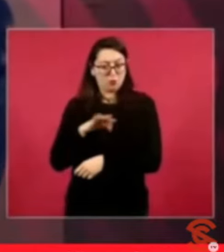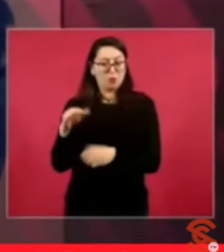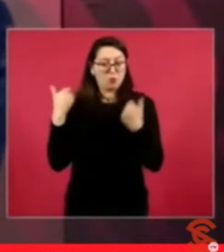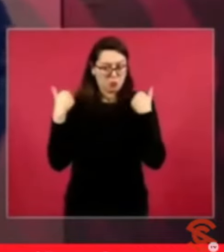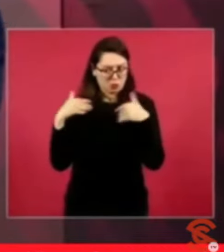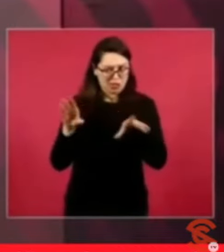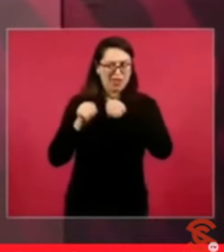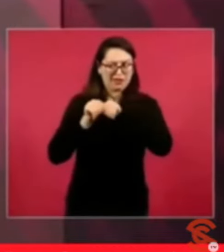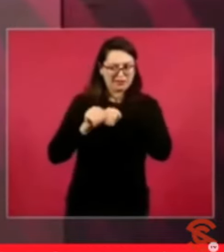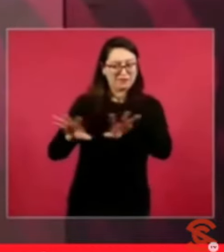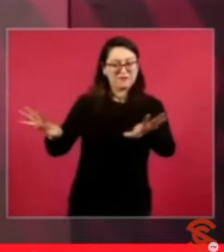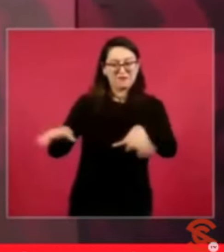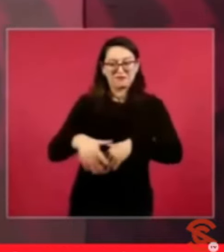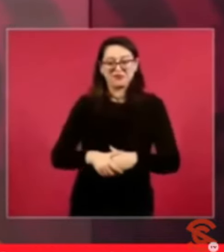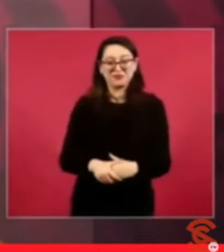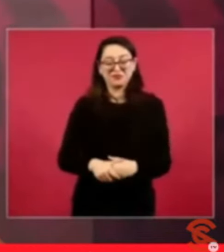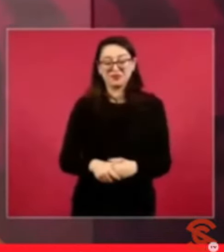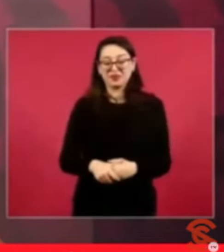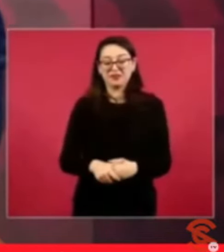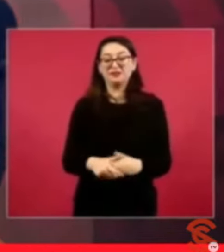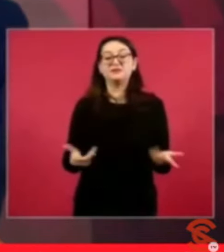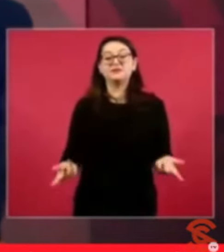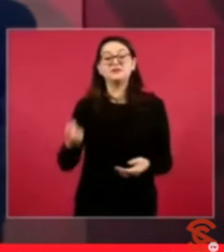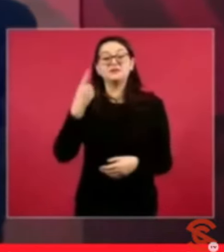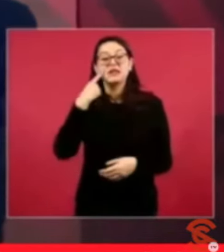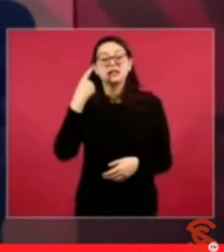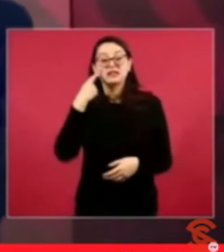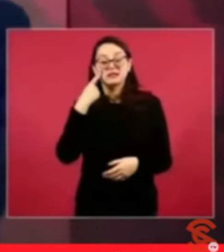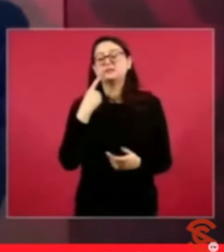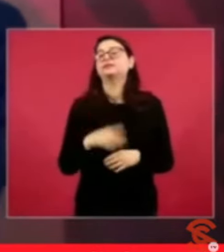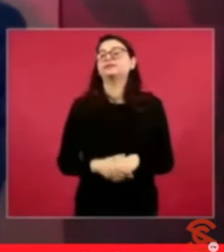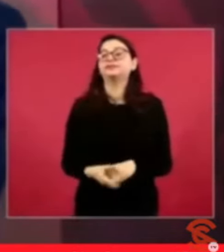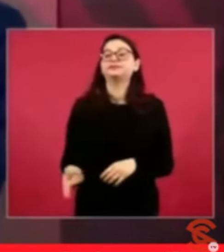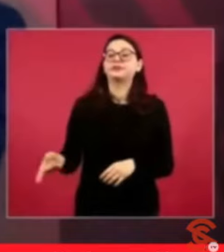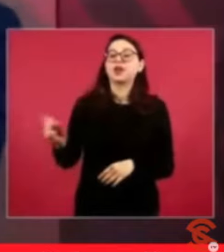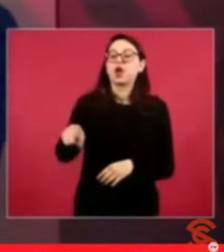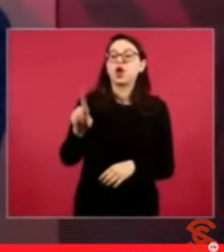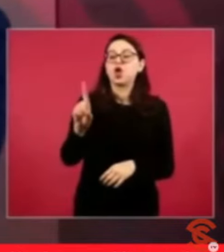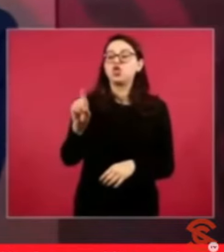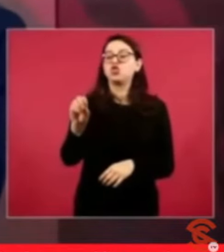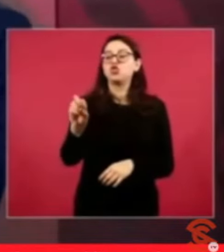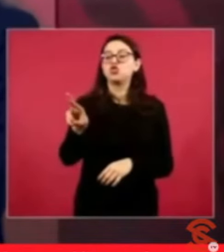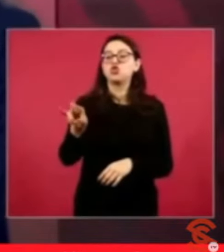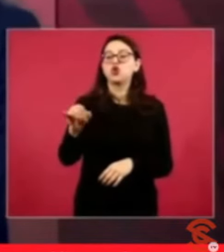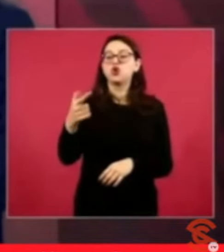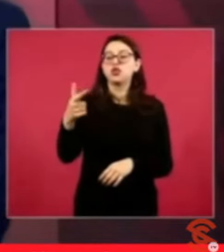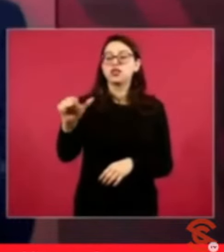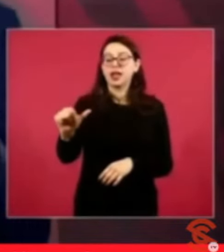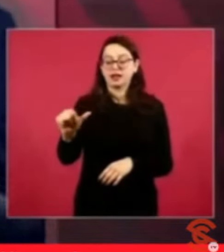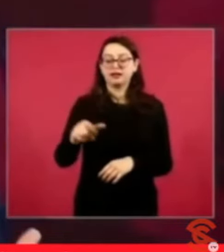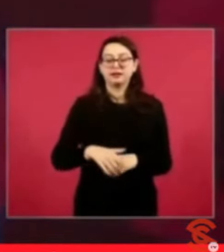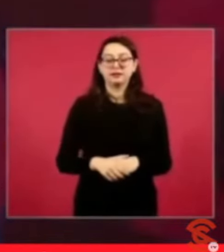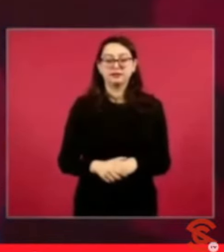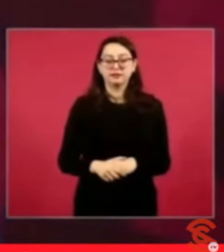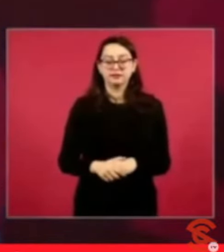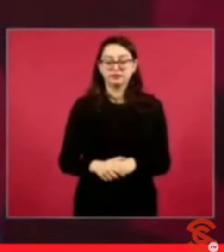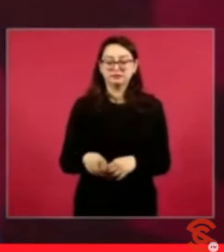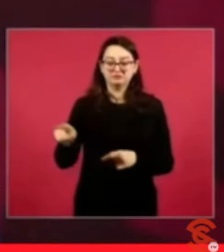porque le dio un beso a un eh señor vestido